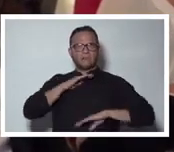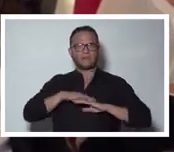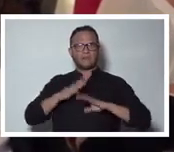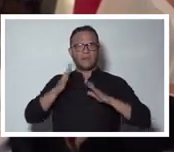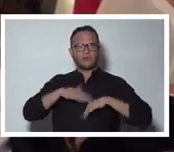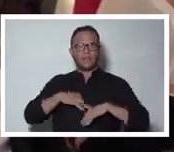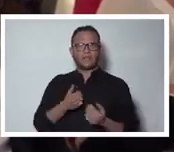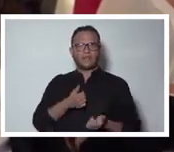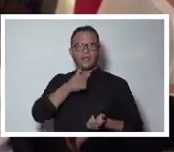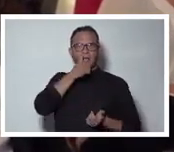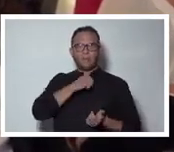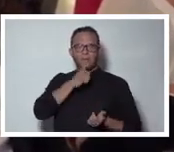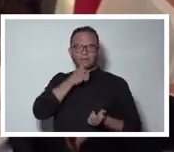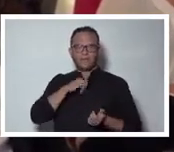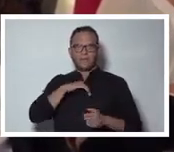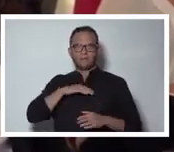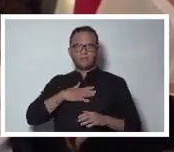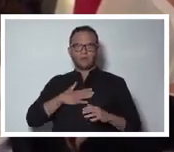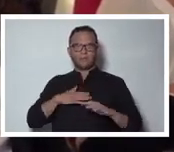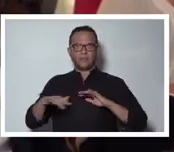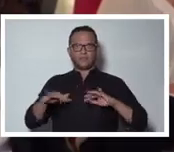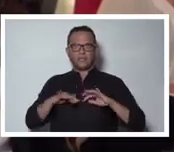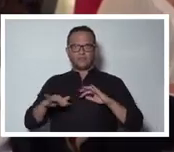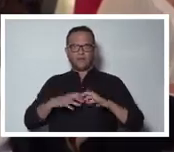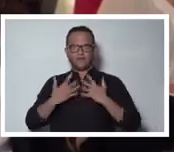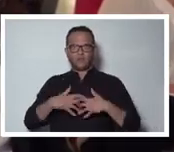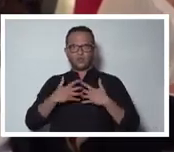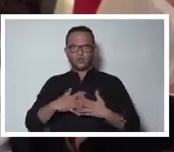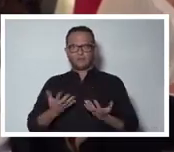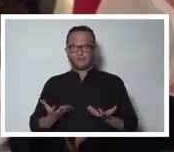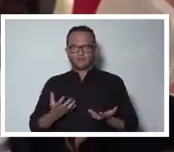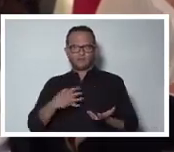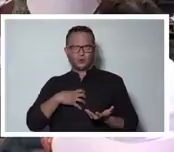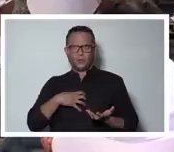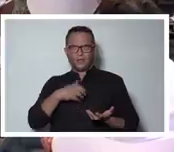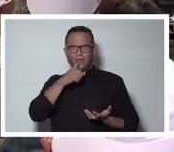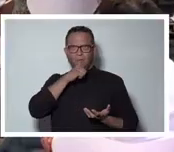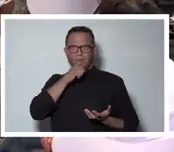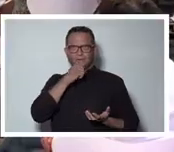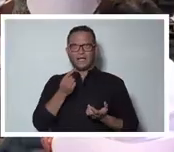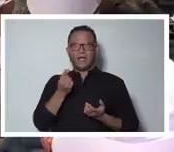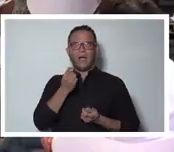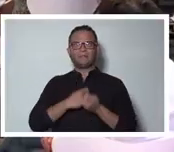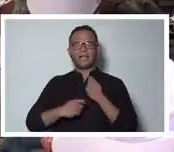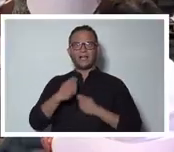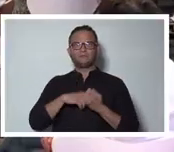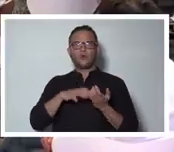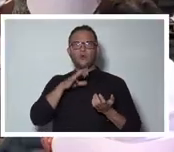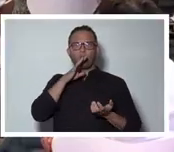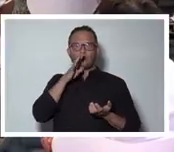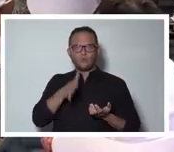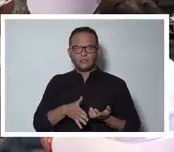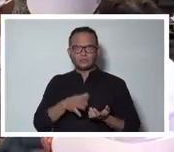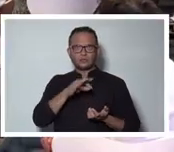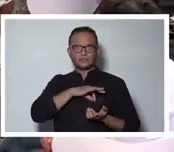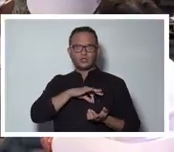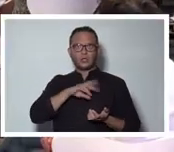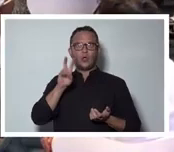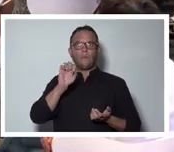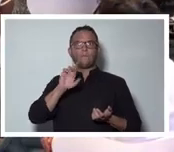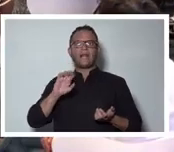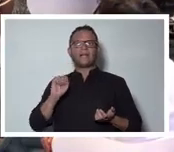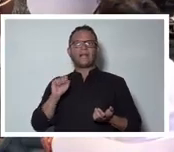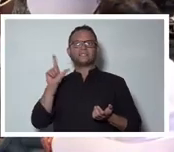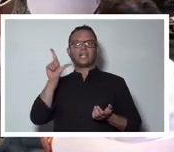de soportar sus propias dinámicas de funcionamiento las propias dinámicas de funcionamiento del capitalismo por es un señor como Vargas josa con